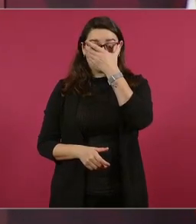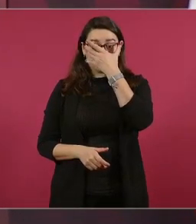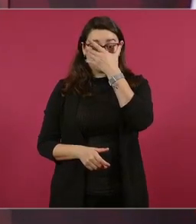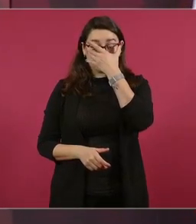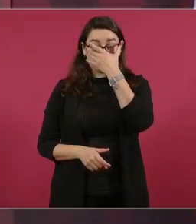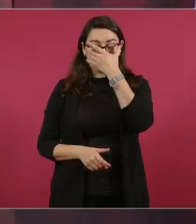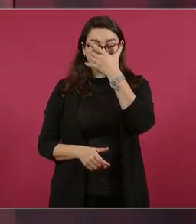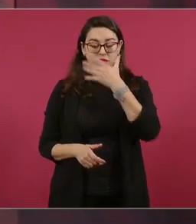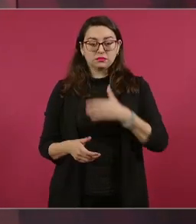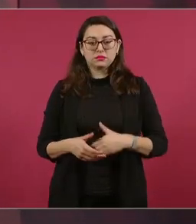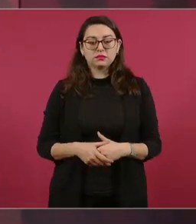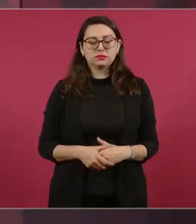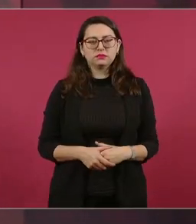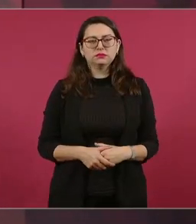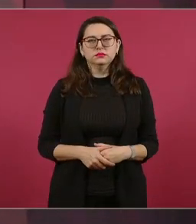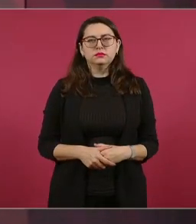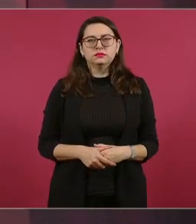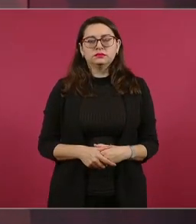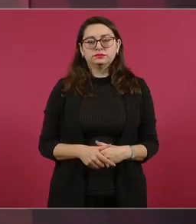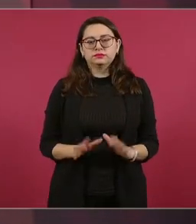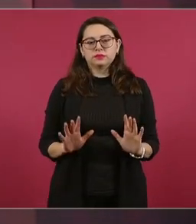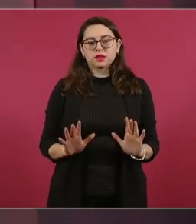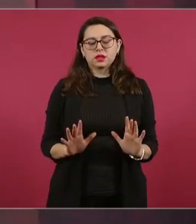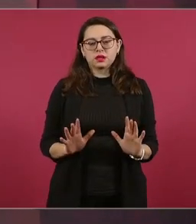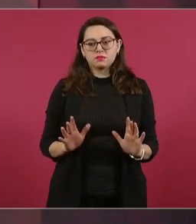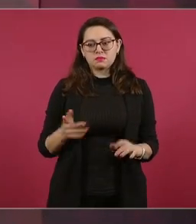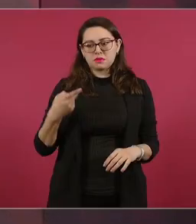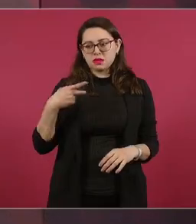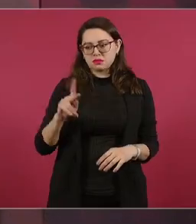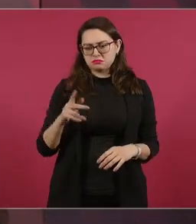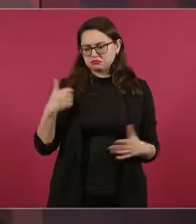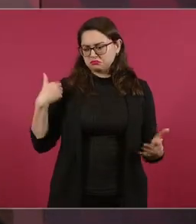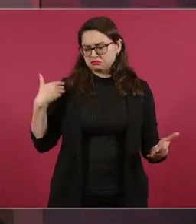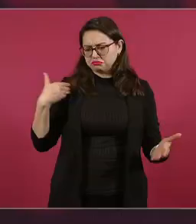yo estuviese pensando, ¿no?, en